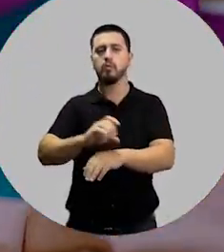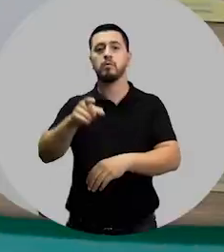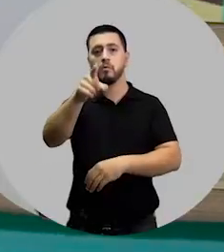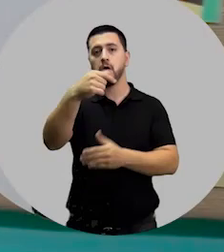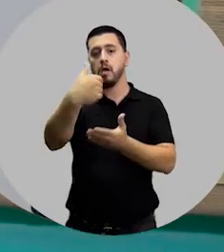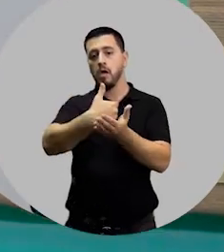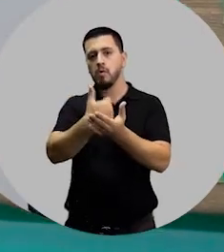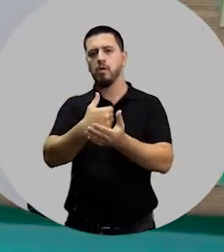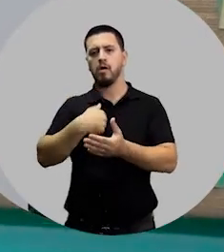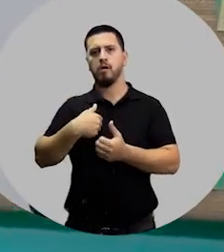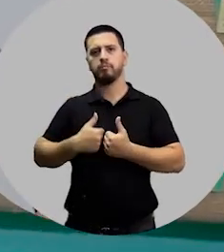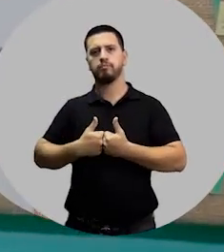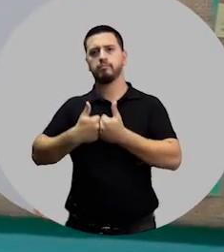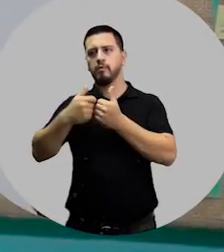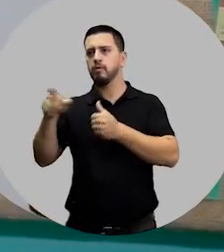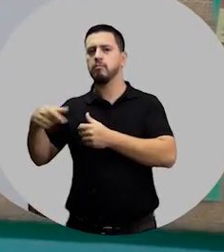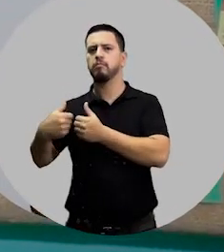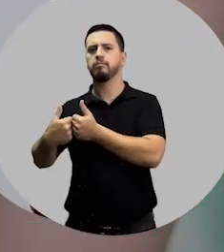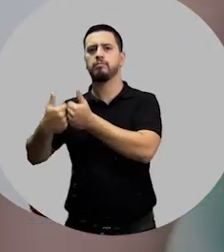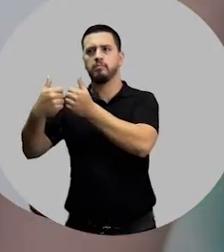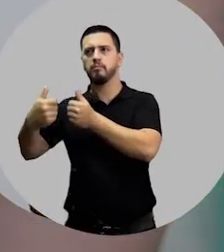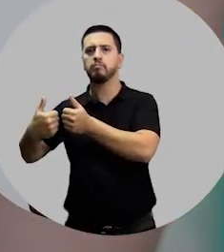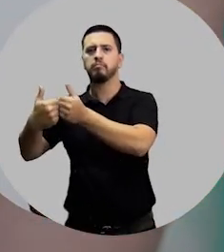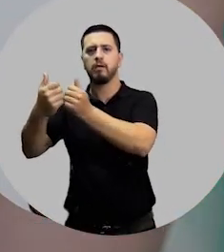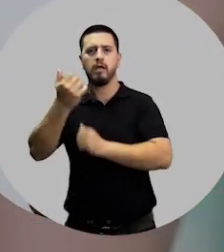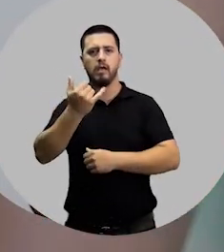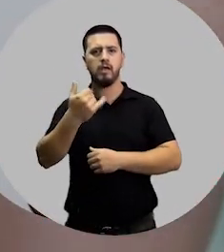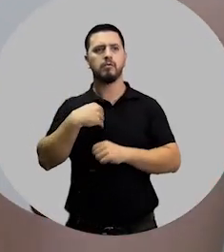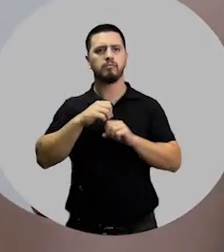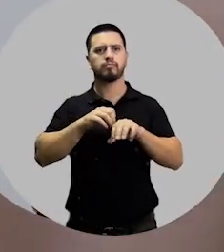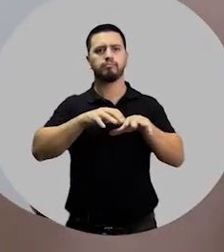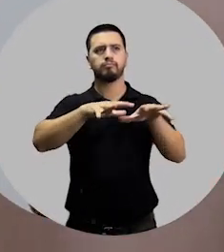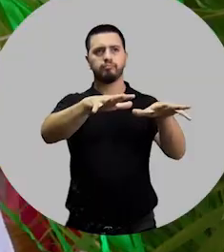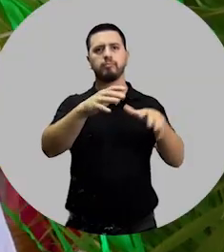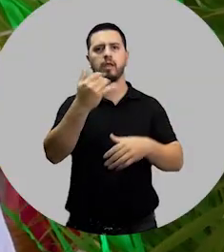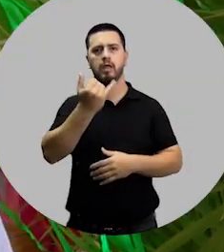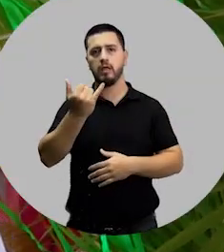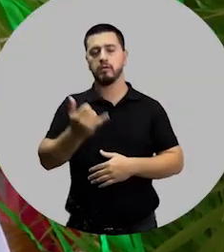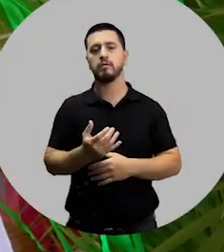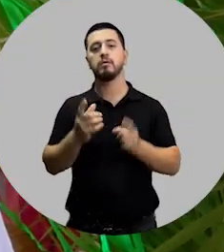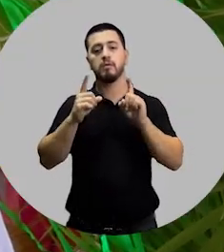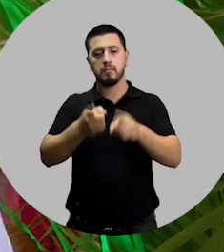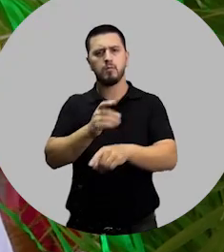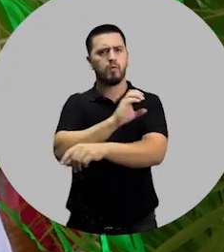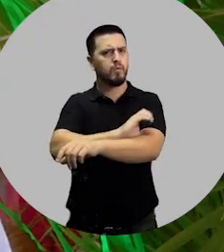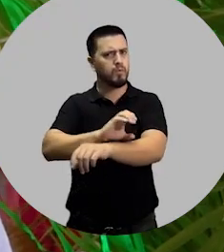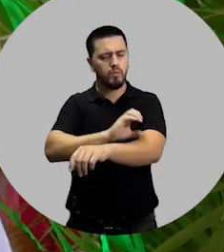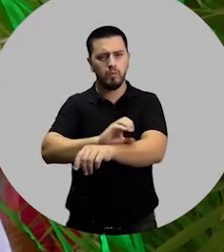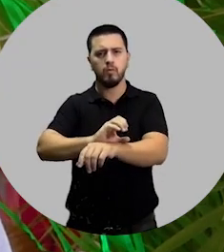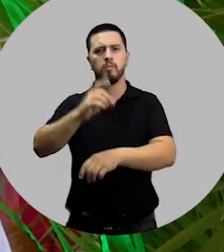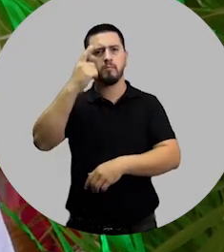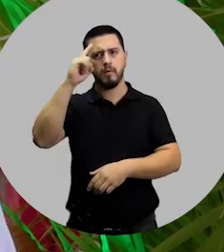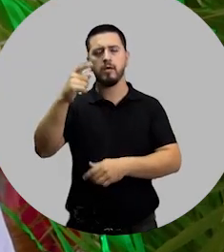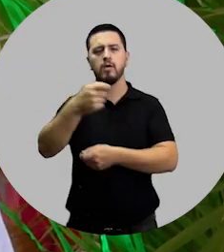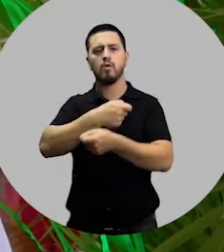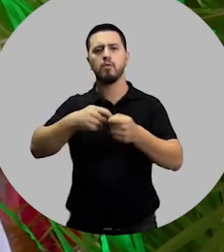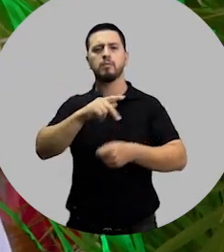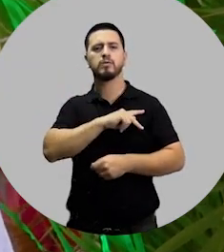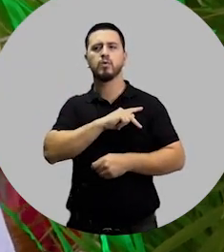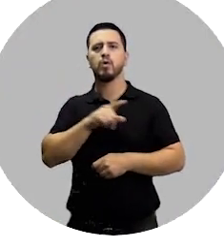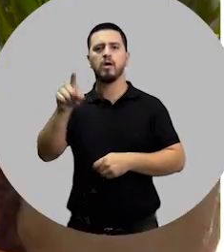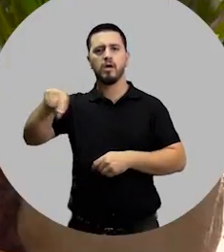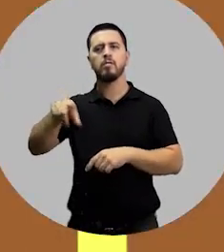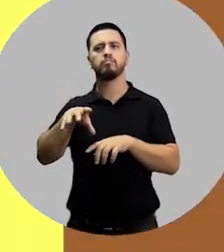estamos creciendo mucho más todos los emprendedores, estamos pudiendo llegar más lejos y que esto pueda seguir para poder llegar a más